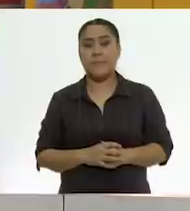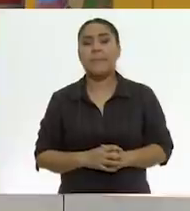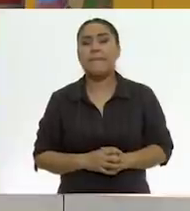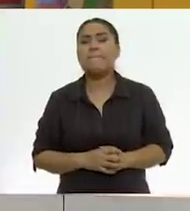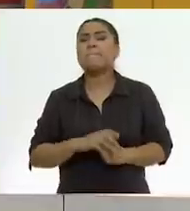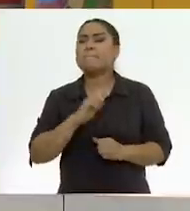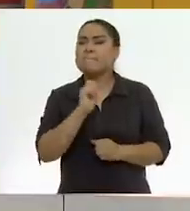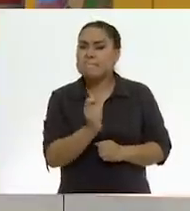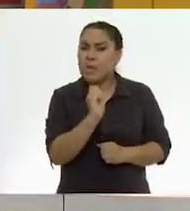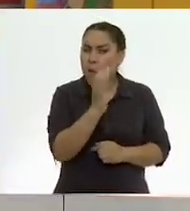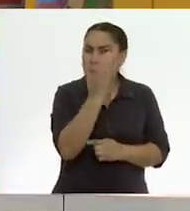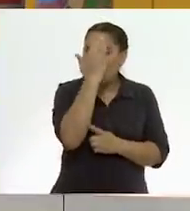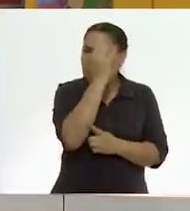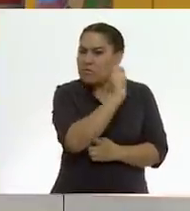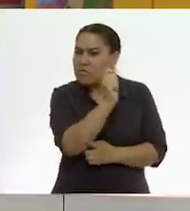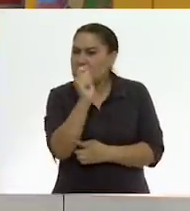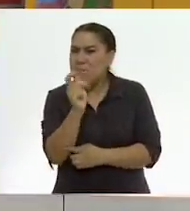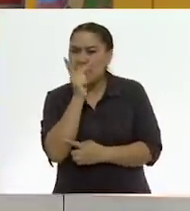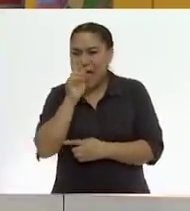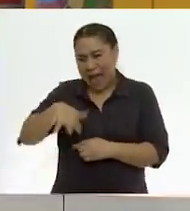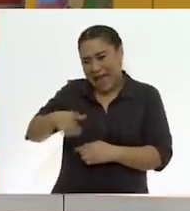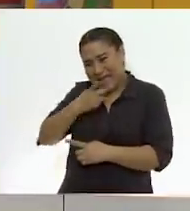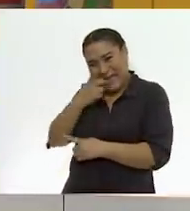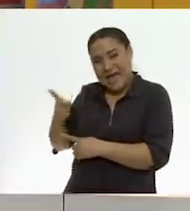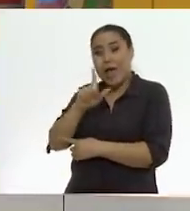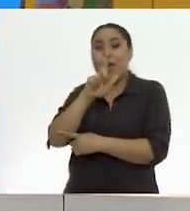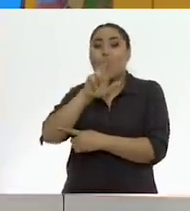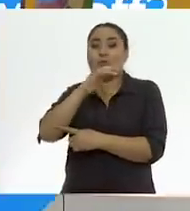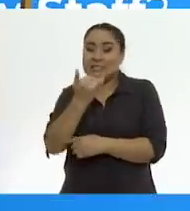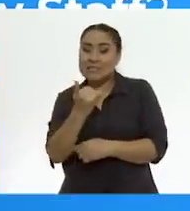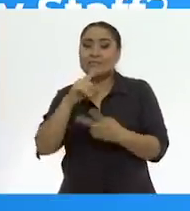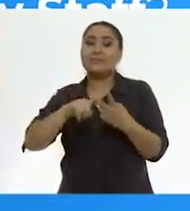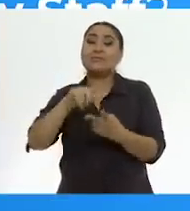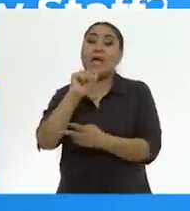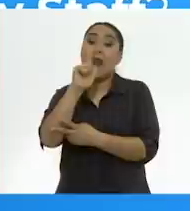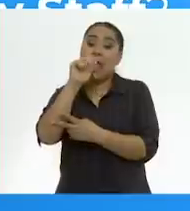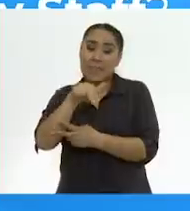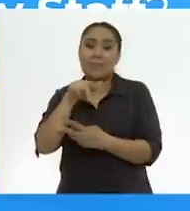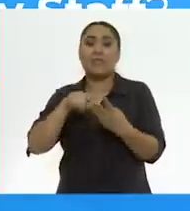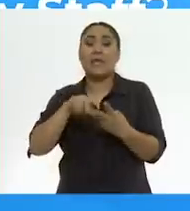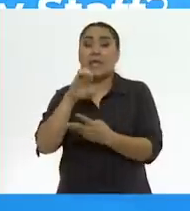¿Conocían las palabras que mencionaron Lucy, Alan y Staff?